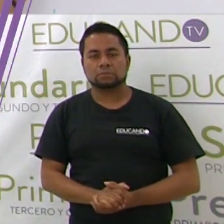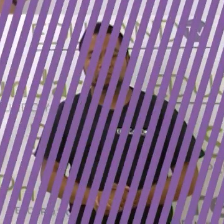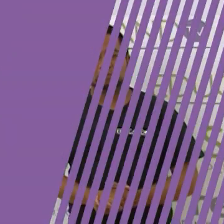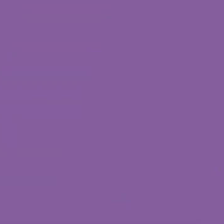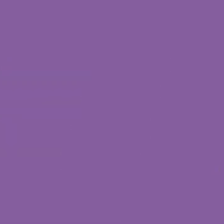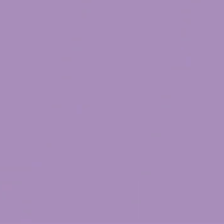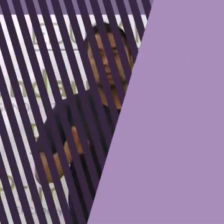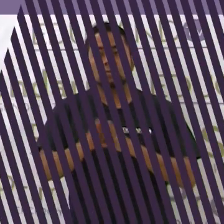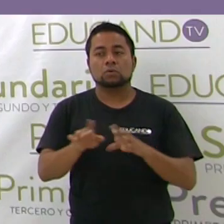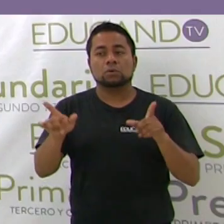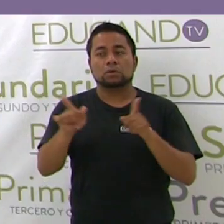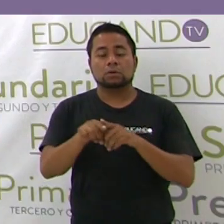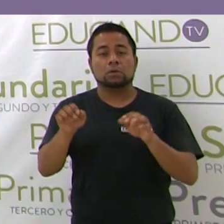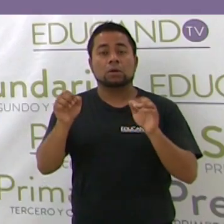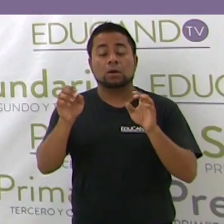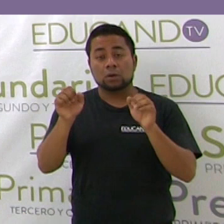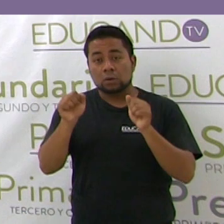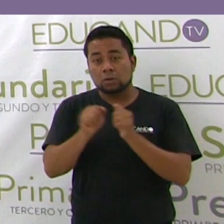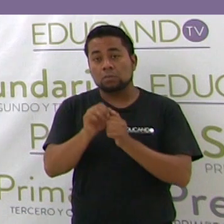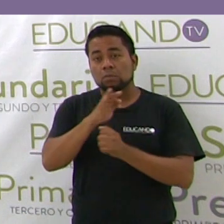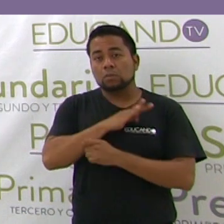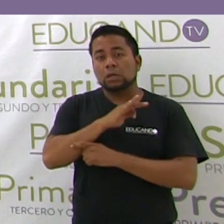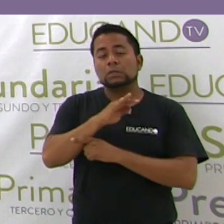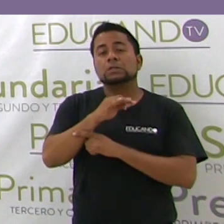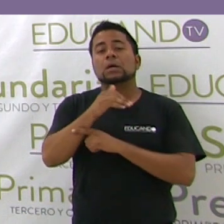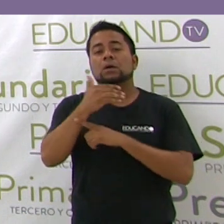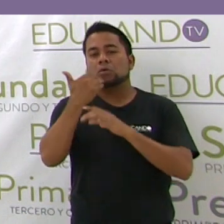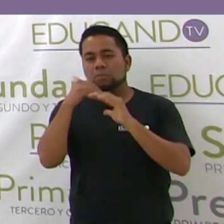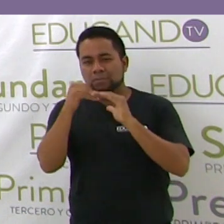un comentario interesante.